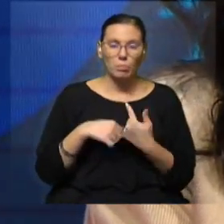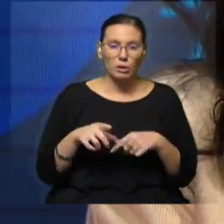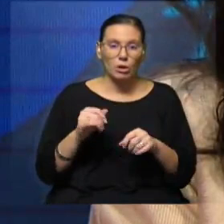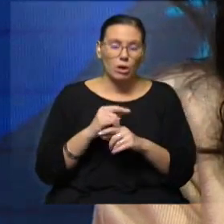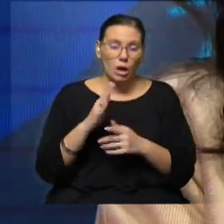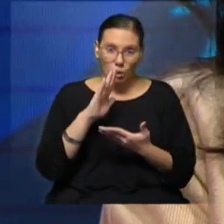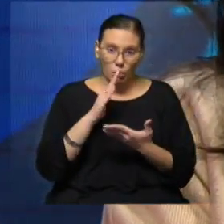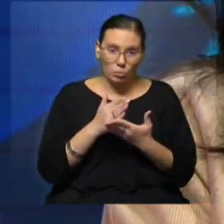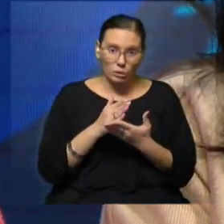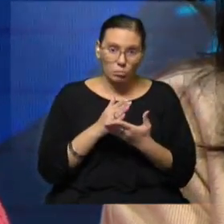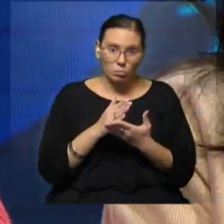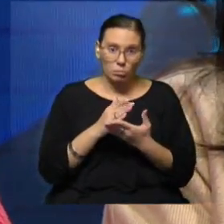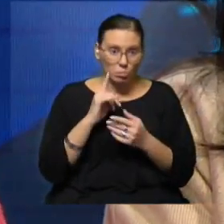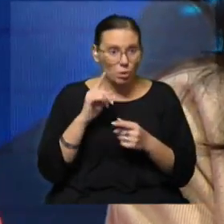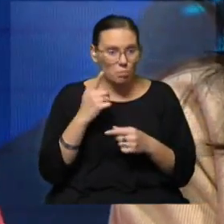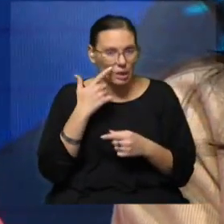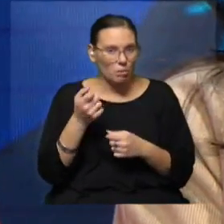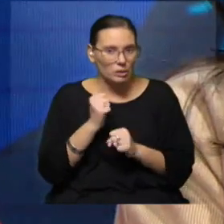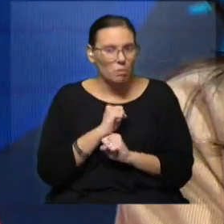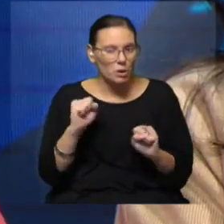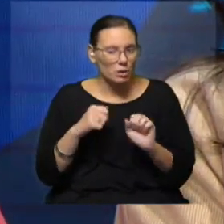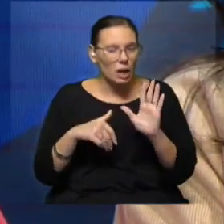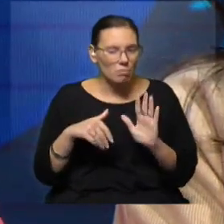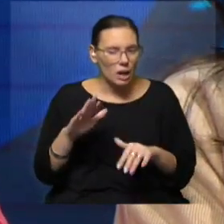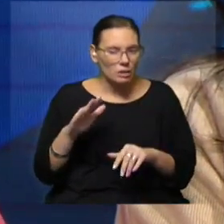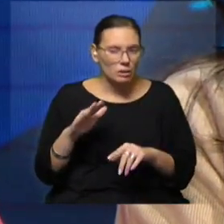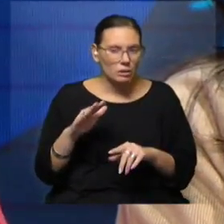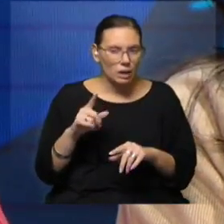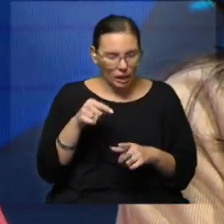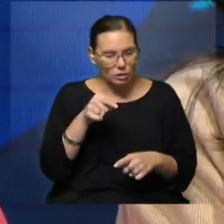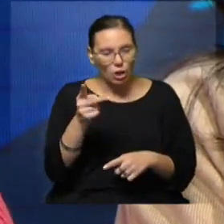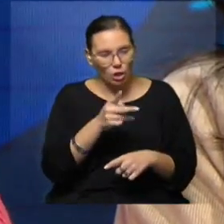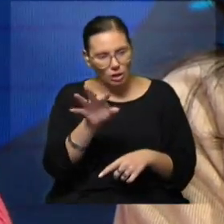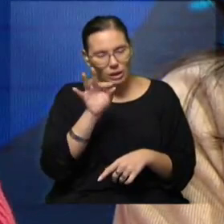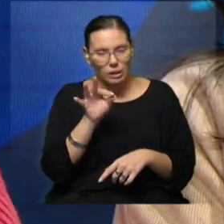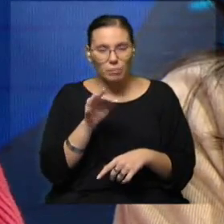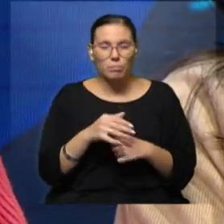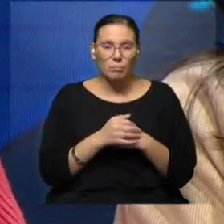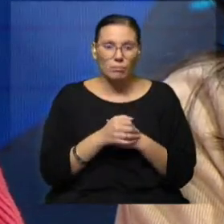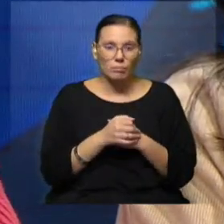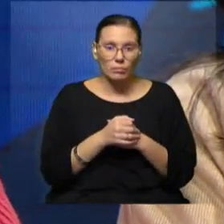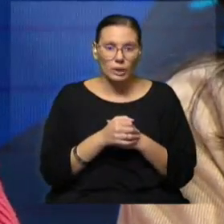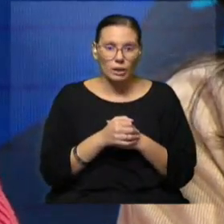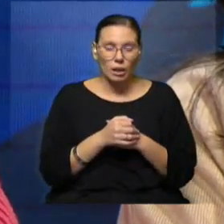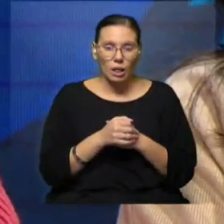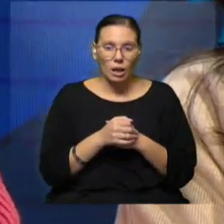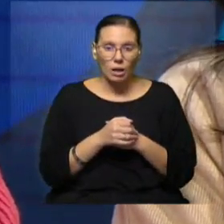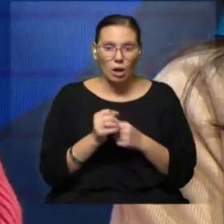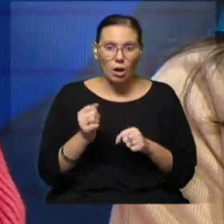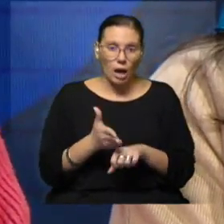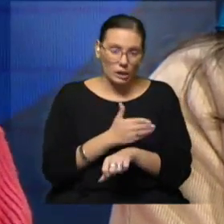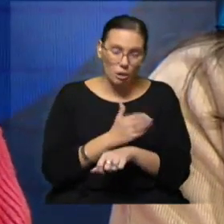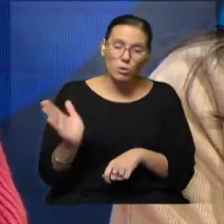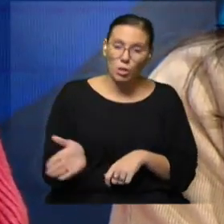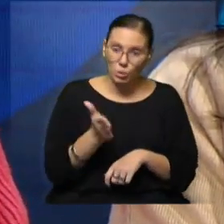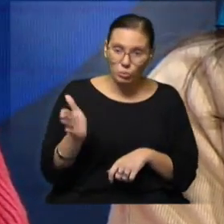terminaron teniendo potencial como para hacer más y dije, bueno, va, es con estos. Y hice la etapa de preproducción, que